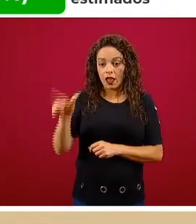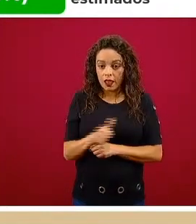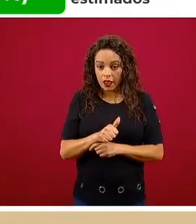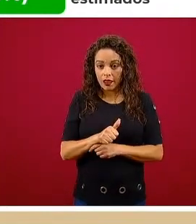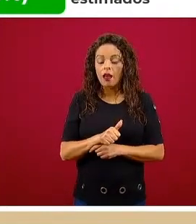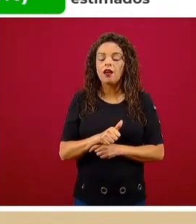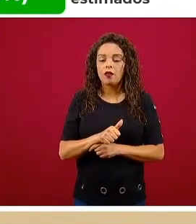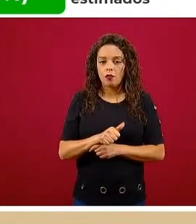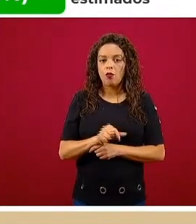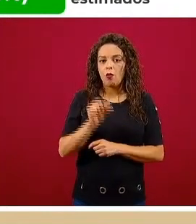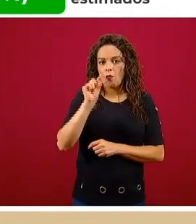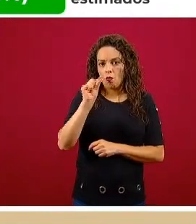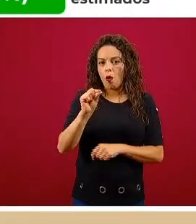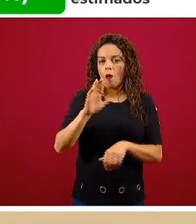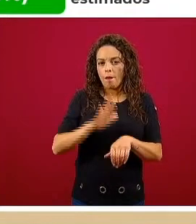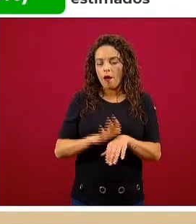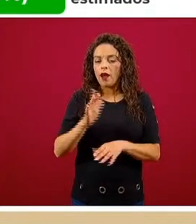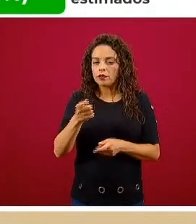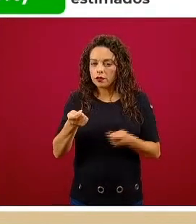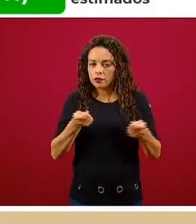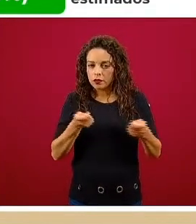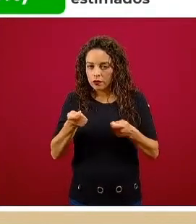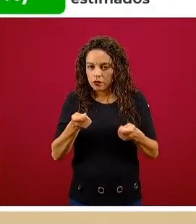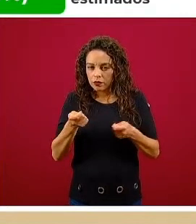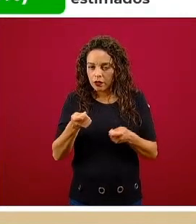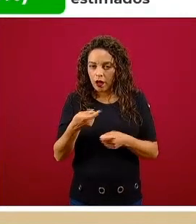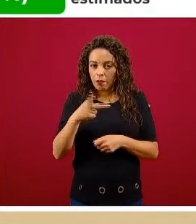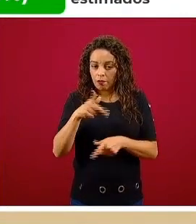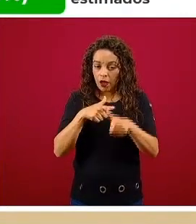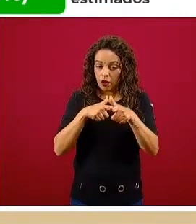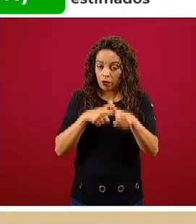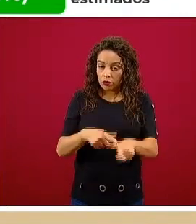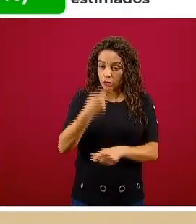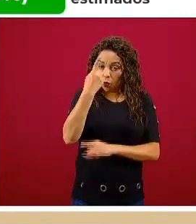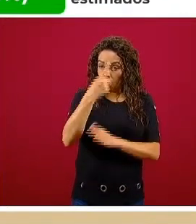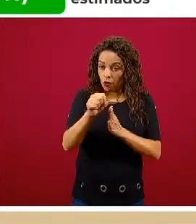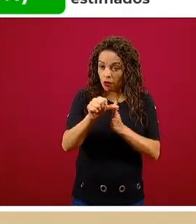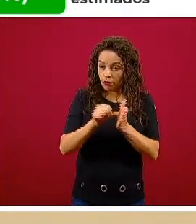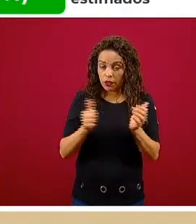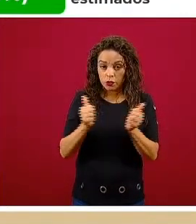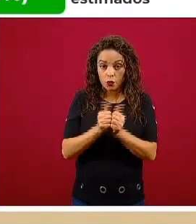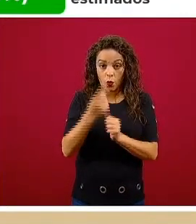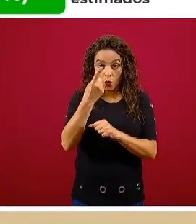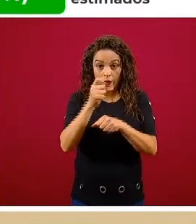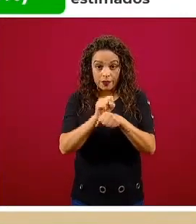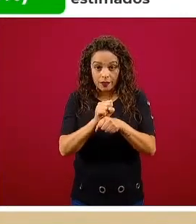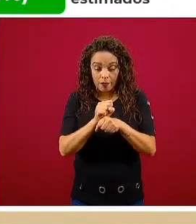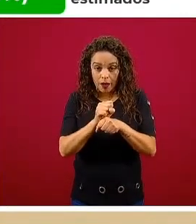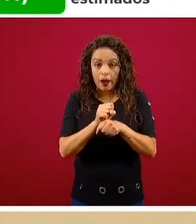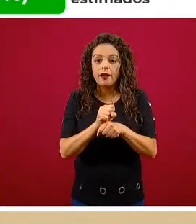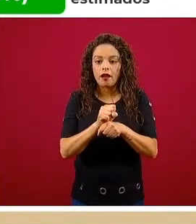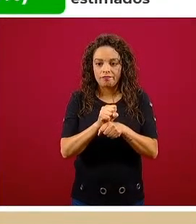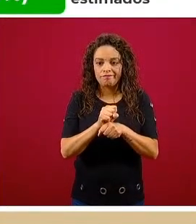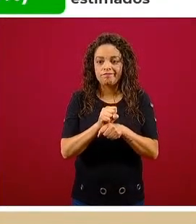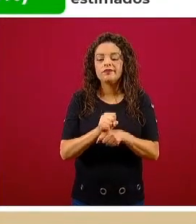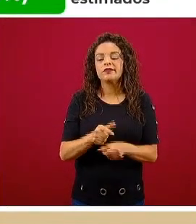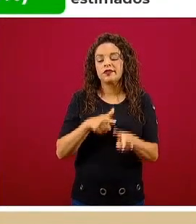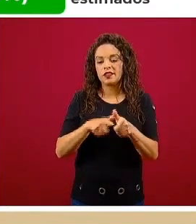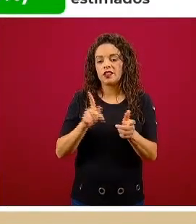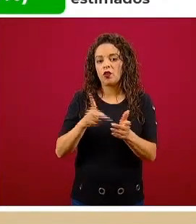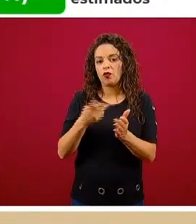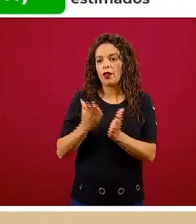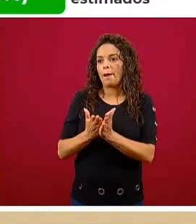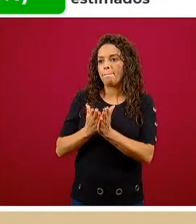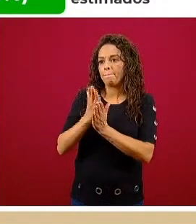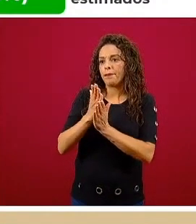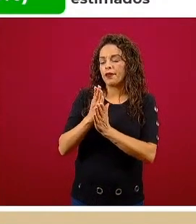más controlado, pero que por otro mes y una semana prácticamente mantiene este ascenso, lo que hace que